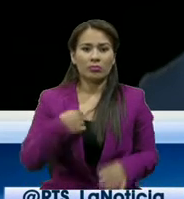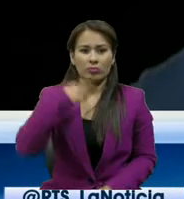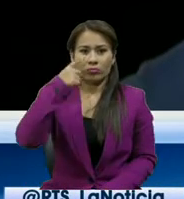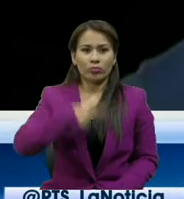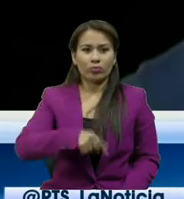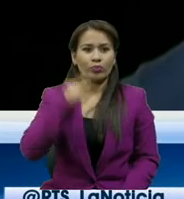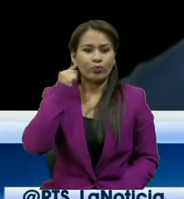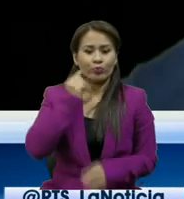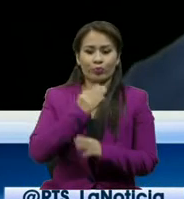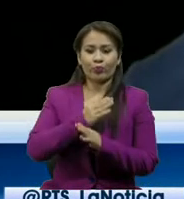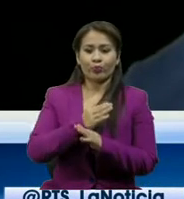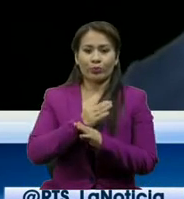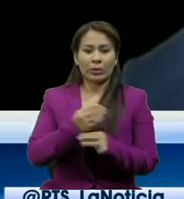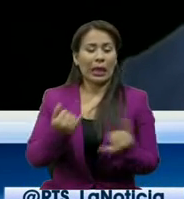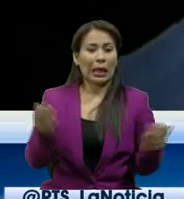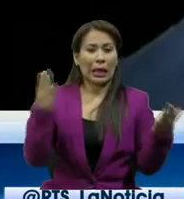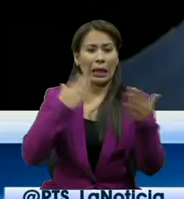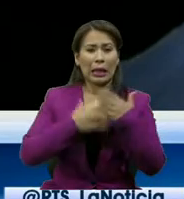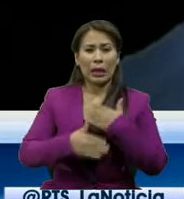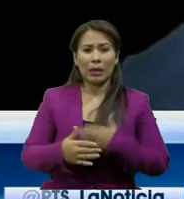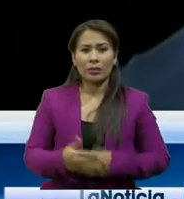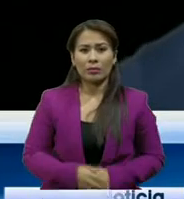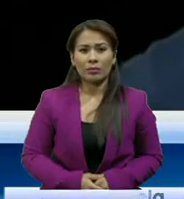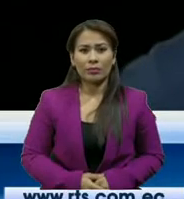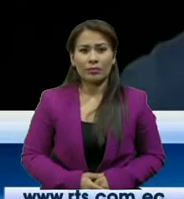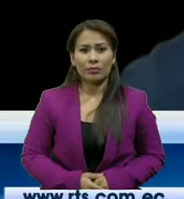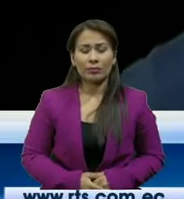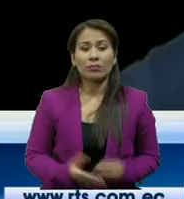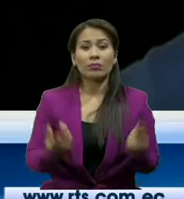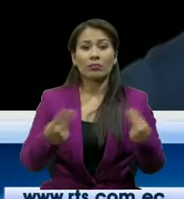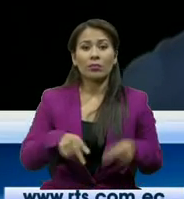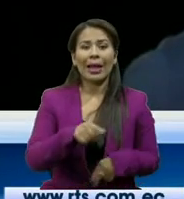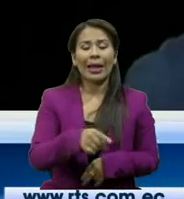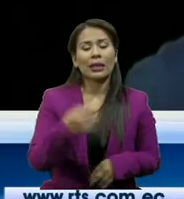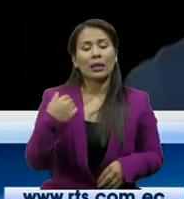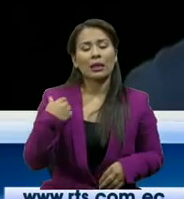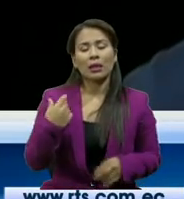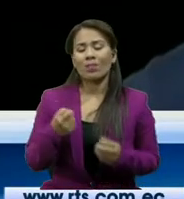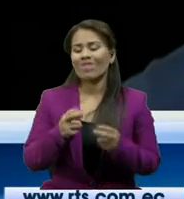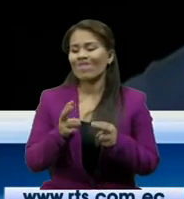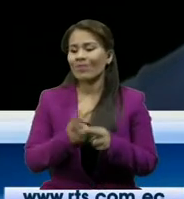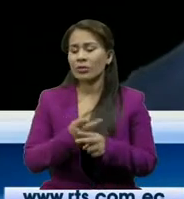dijo que era la persona a quien buscábamos. Ella tenía otro compromiso con el cual